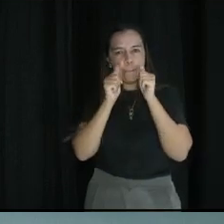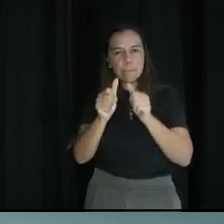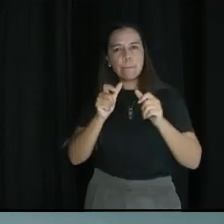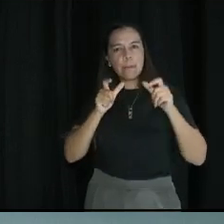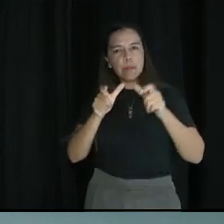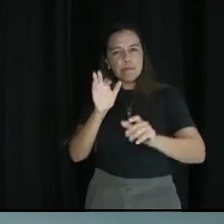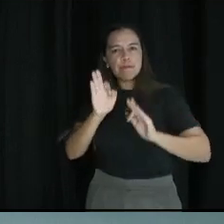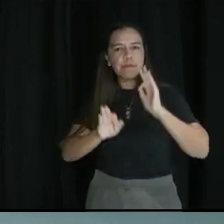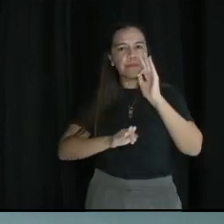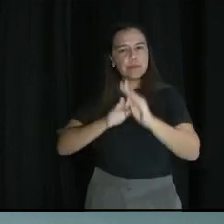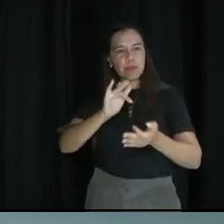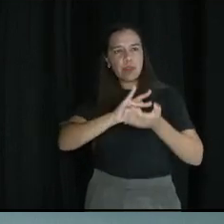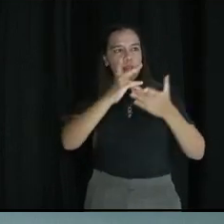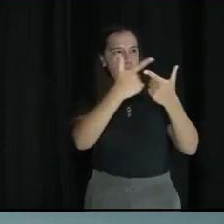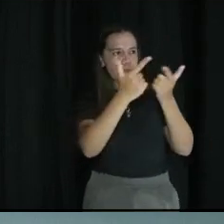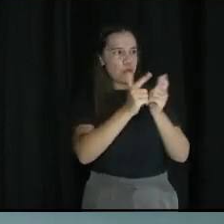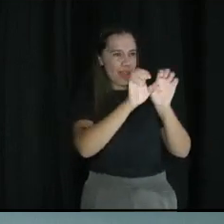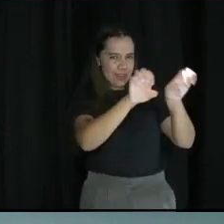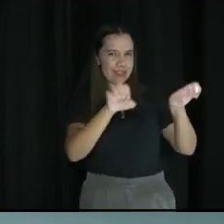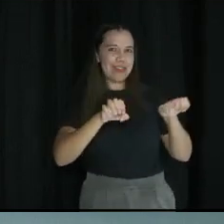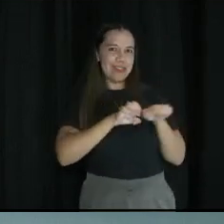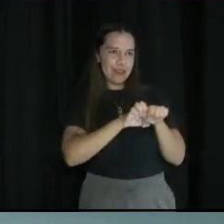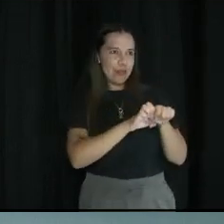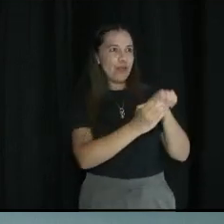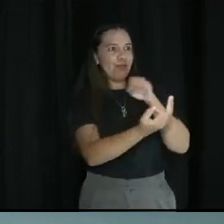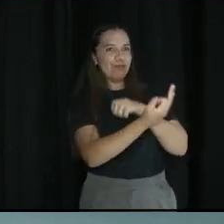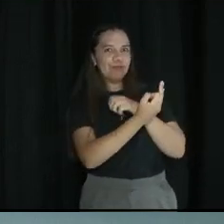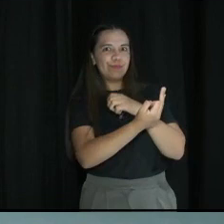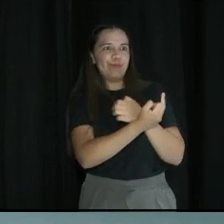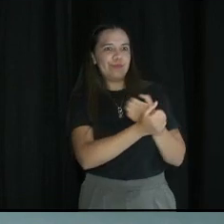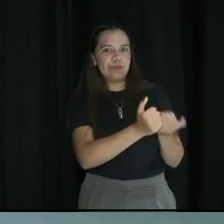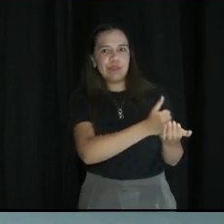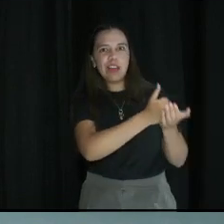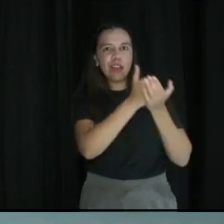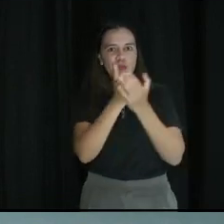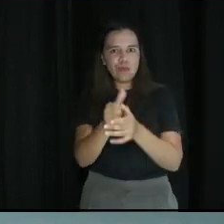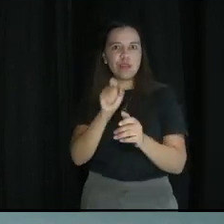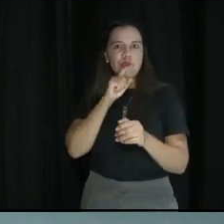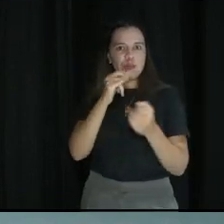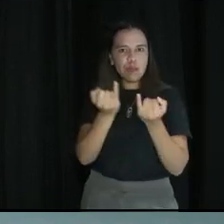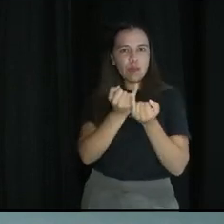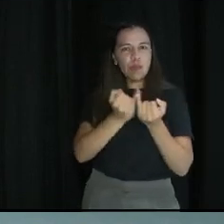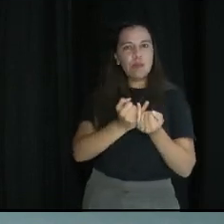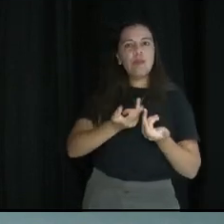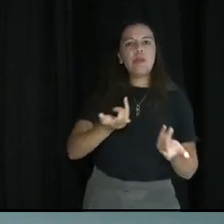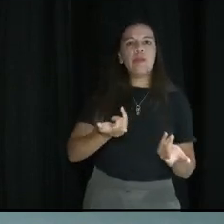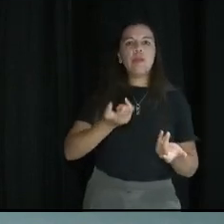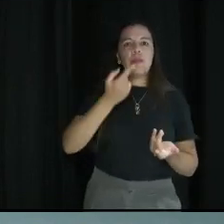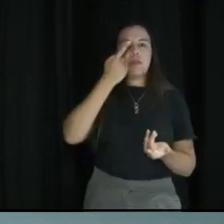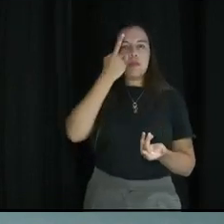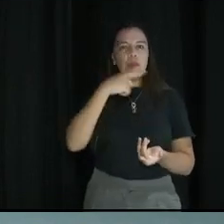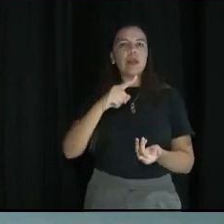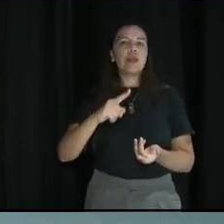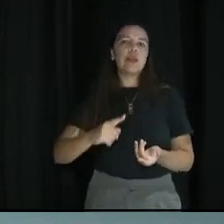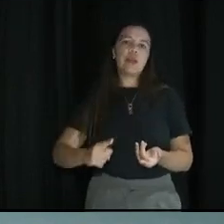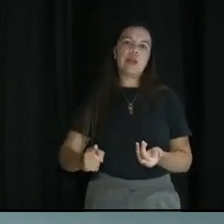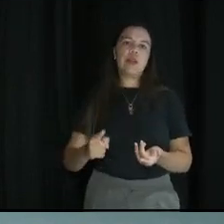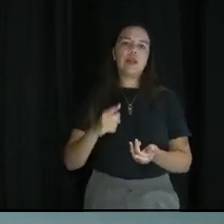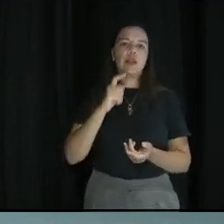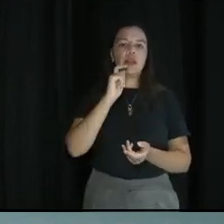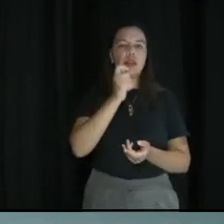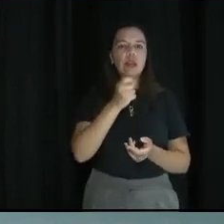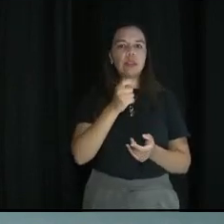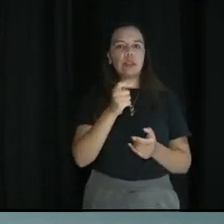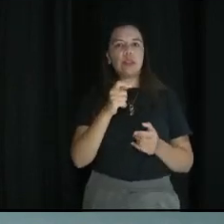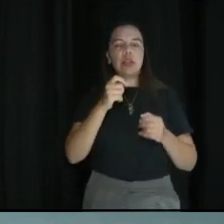equipo de guardaanimales con el cual contamos, que de alguna manera se puede realizar sus antisepsias de una